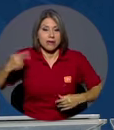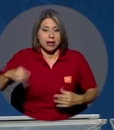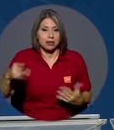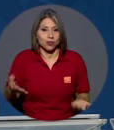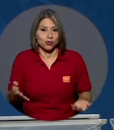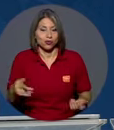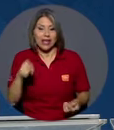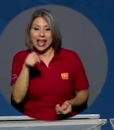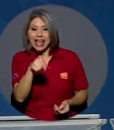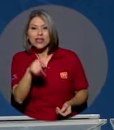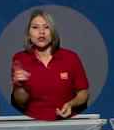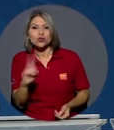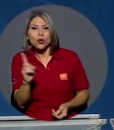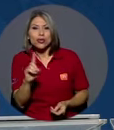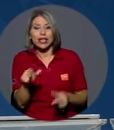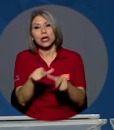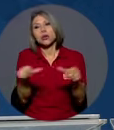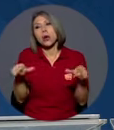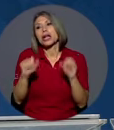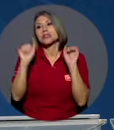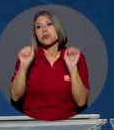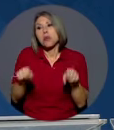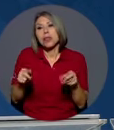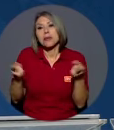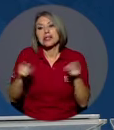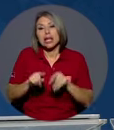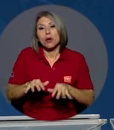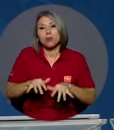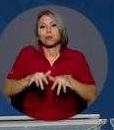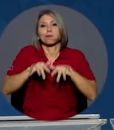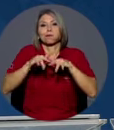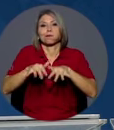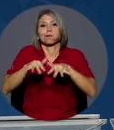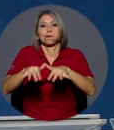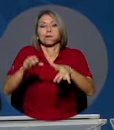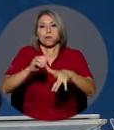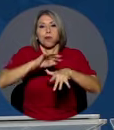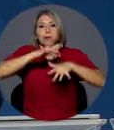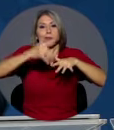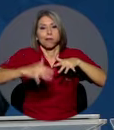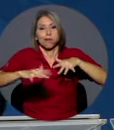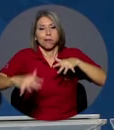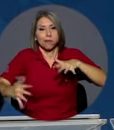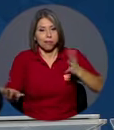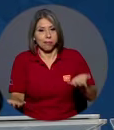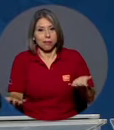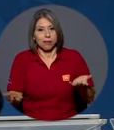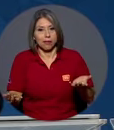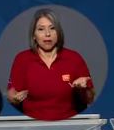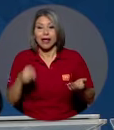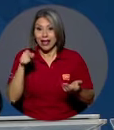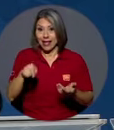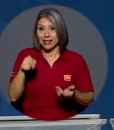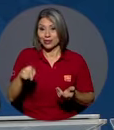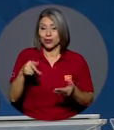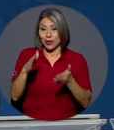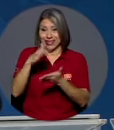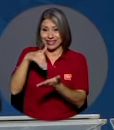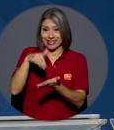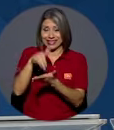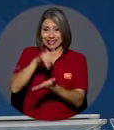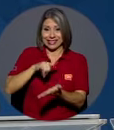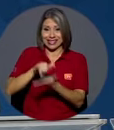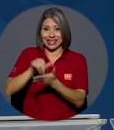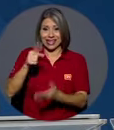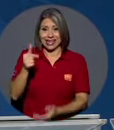riesgos, estaban en zonas propensas a inundación o a deslizamiento. ¿Verdad? Y es un foco que dentro de la gran área metropolitana, en